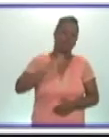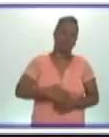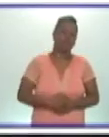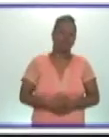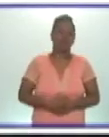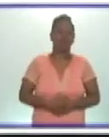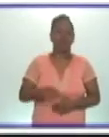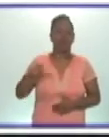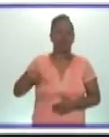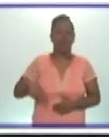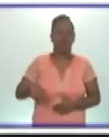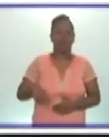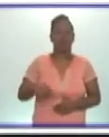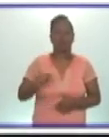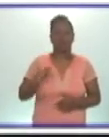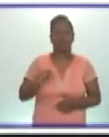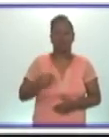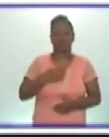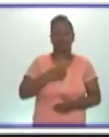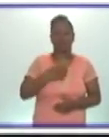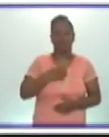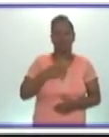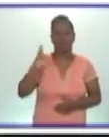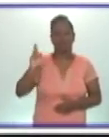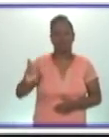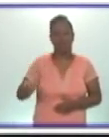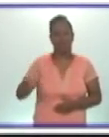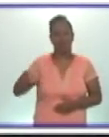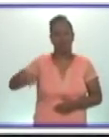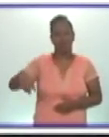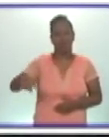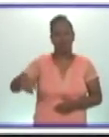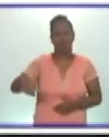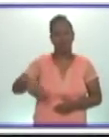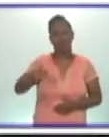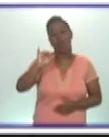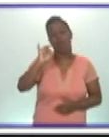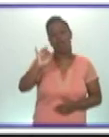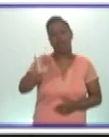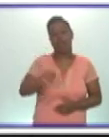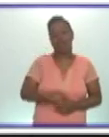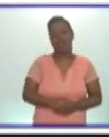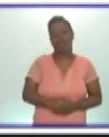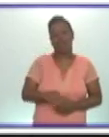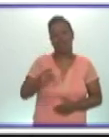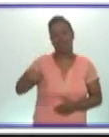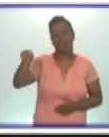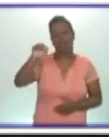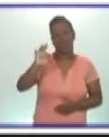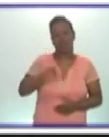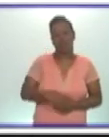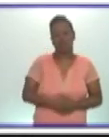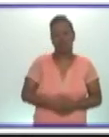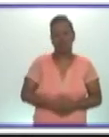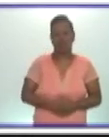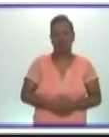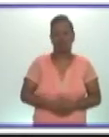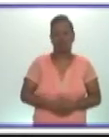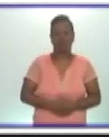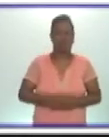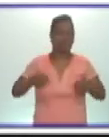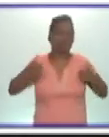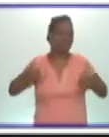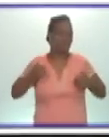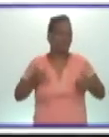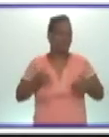Q por Q a la 7 es igual a Q elevado a la 8. ¡Excelente! Y este